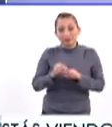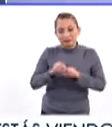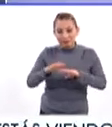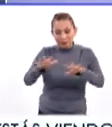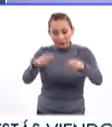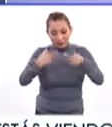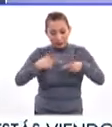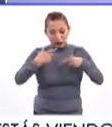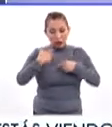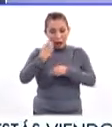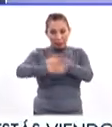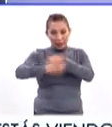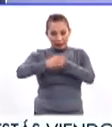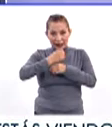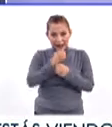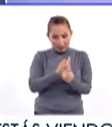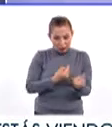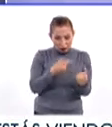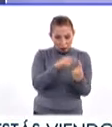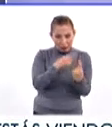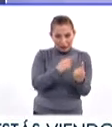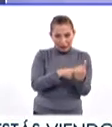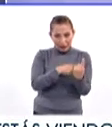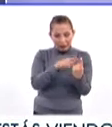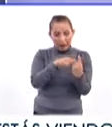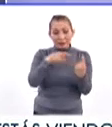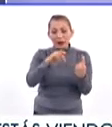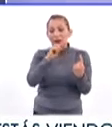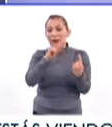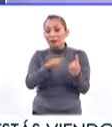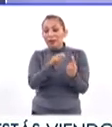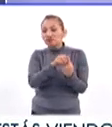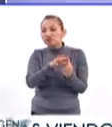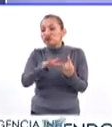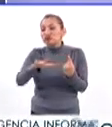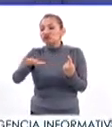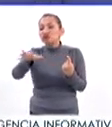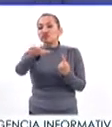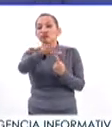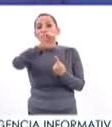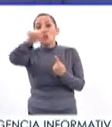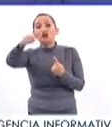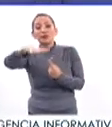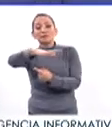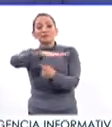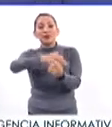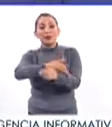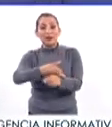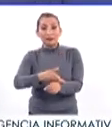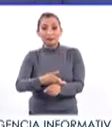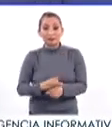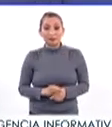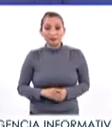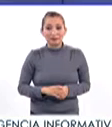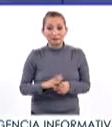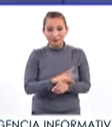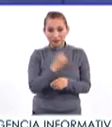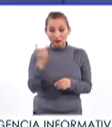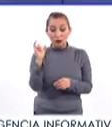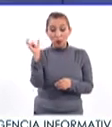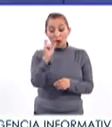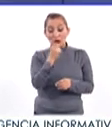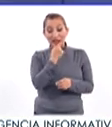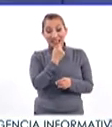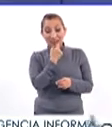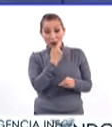impacto en la persona, en el niño, pero también tiene consecuencias para con el entorno familiar, porque al